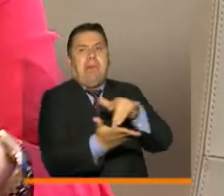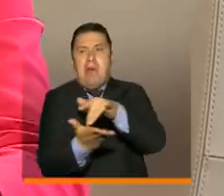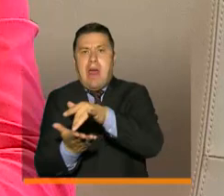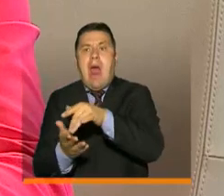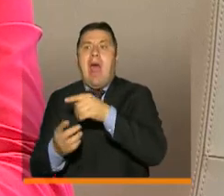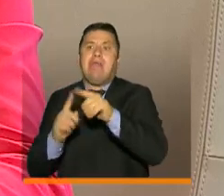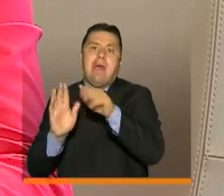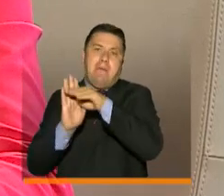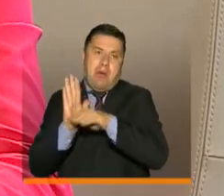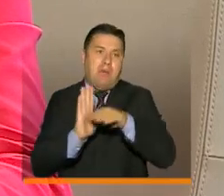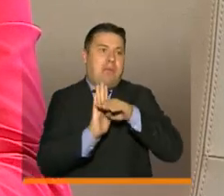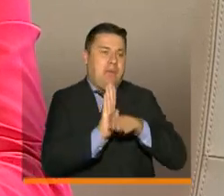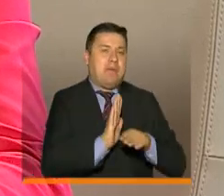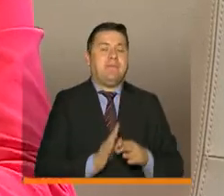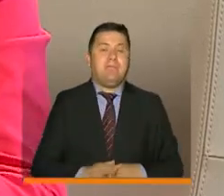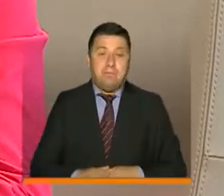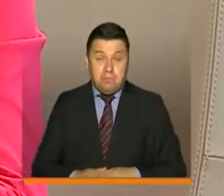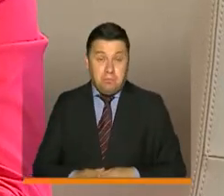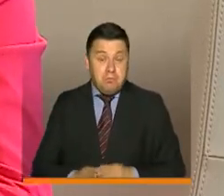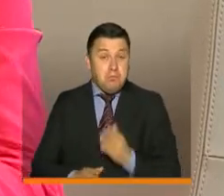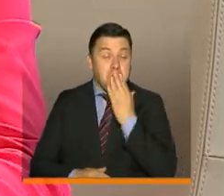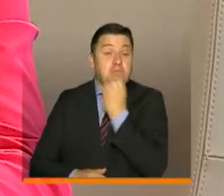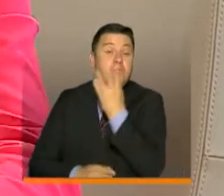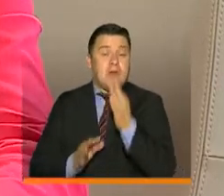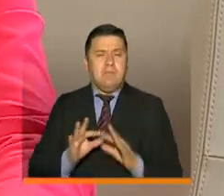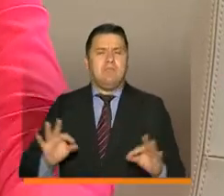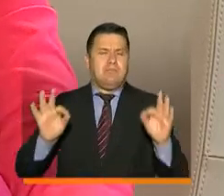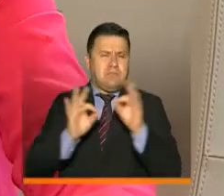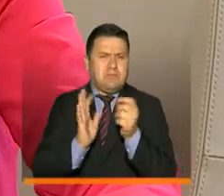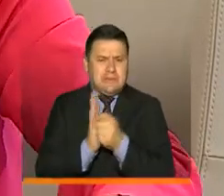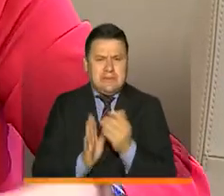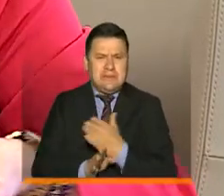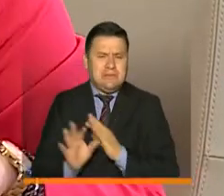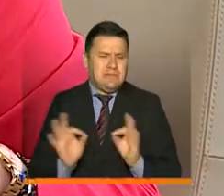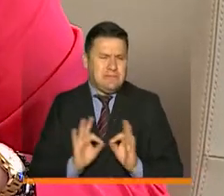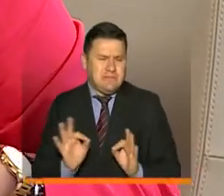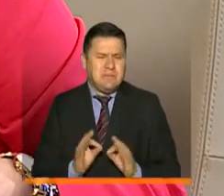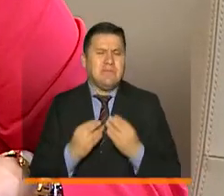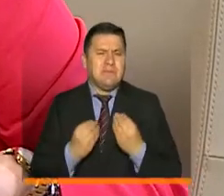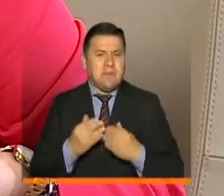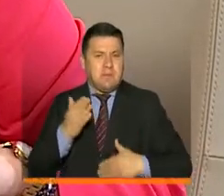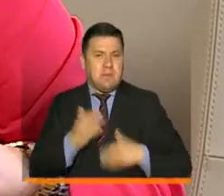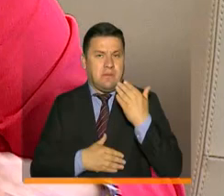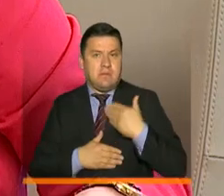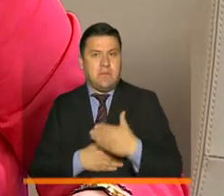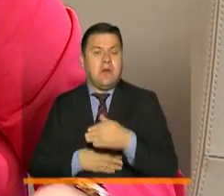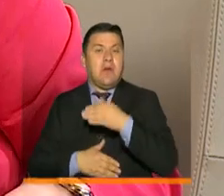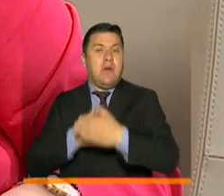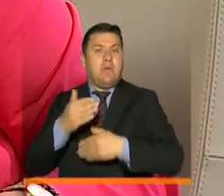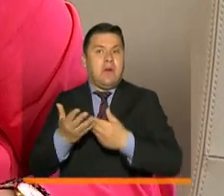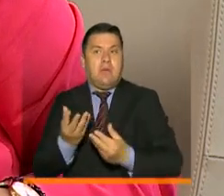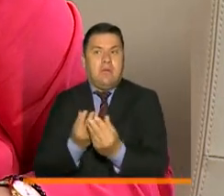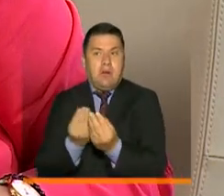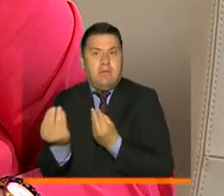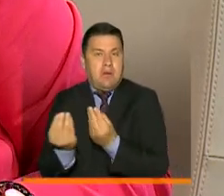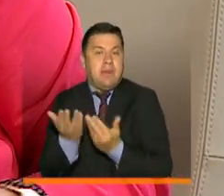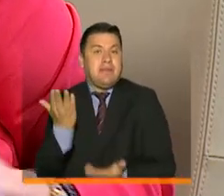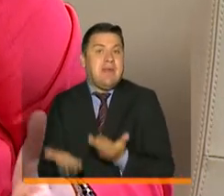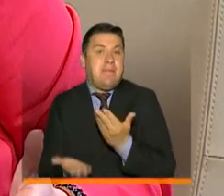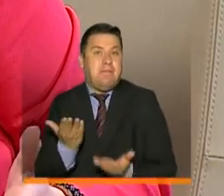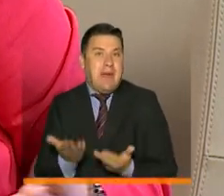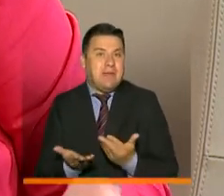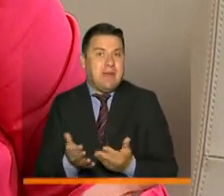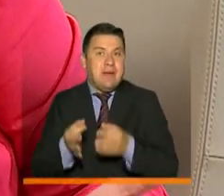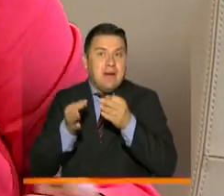también comentarles que de estas también hay un número muy importante que se está preparando para iniciar un proceso de alternancia, dependiendo también de